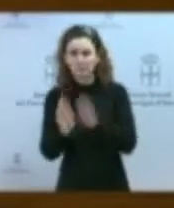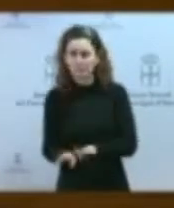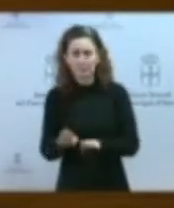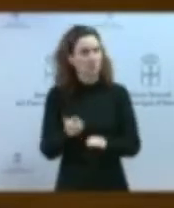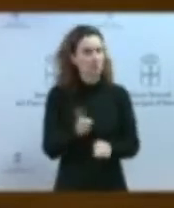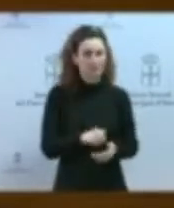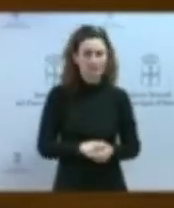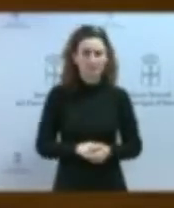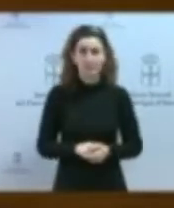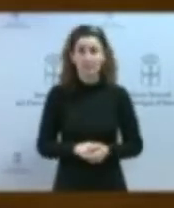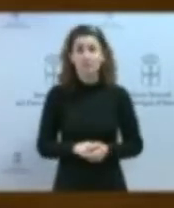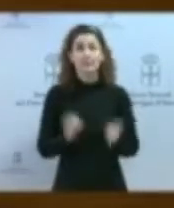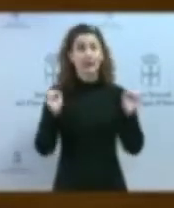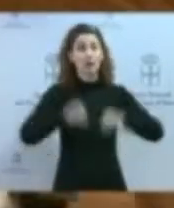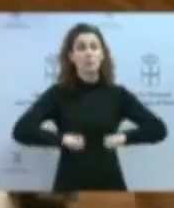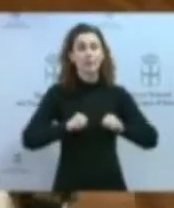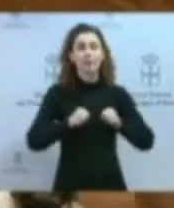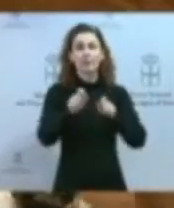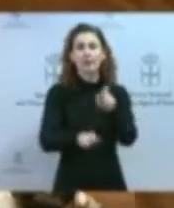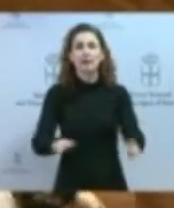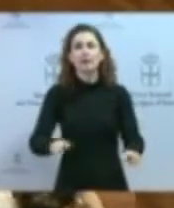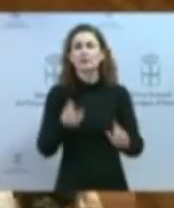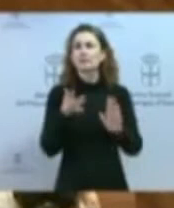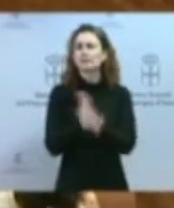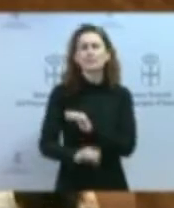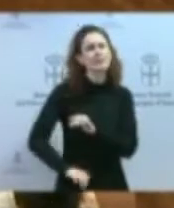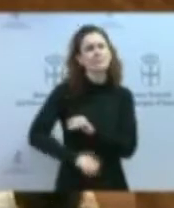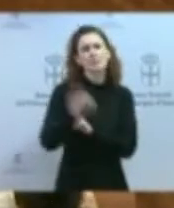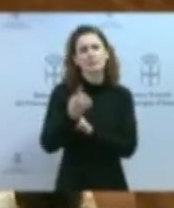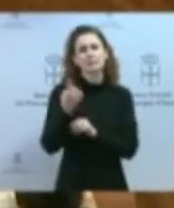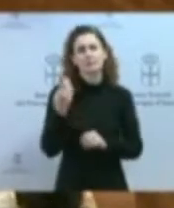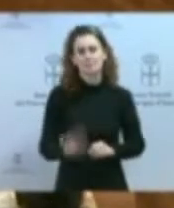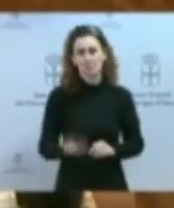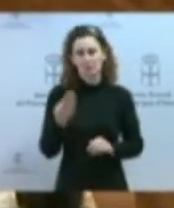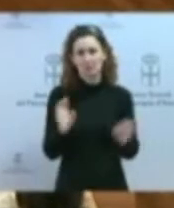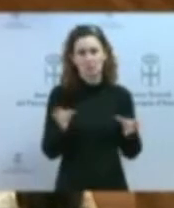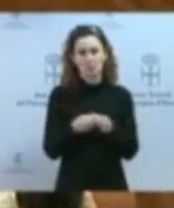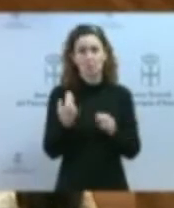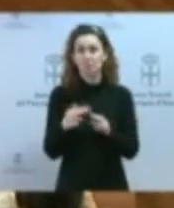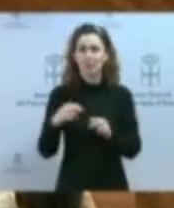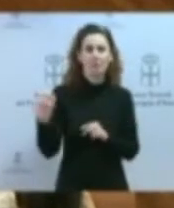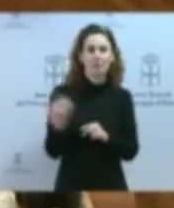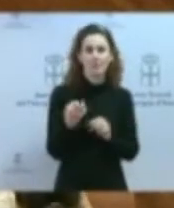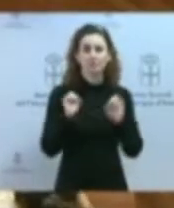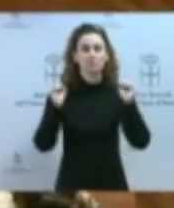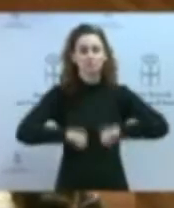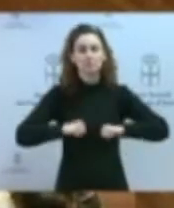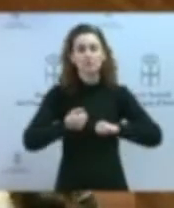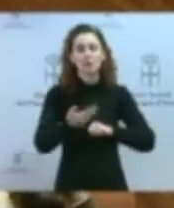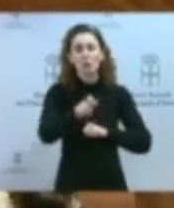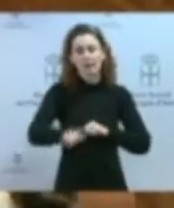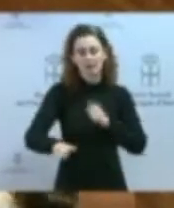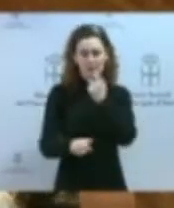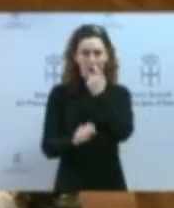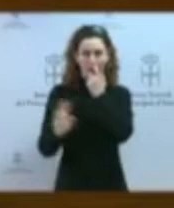más importante al que debe llegar un acuerdo político, un partido político. Acuerdo con la ciudadanía. En segundo lugar, cuando se está pidiendo a los partidos